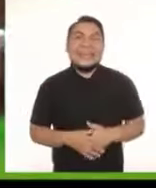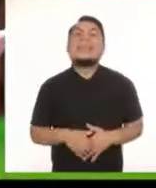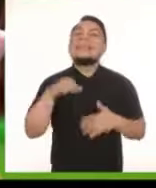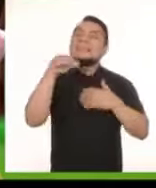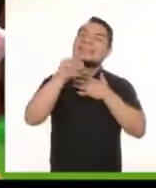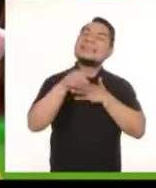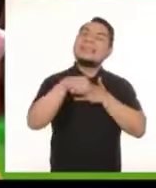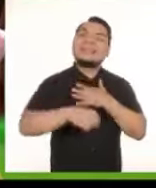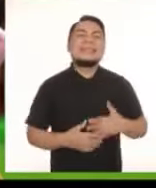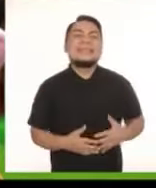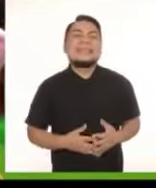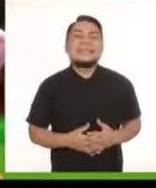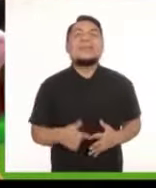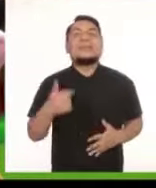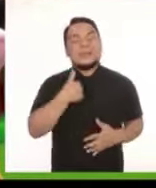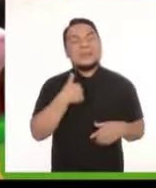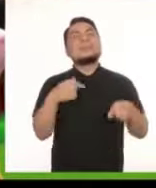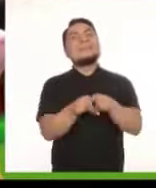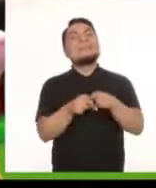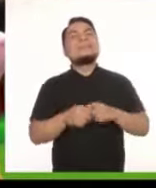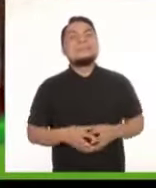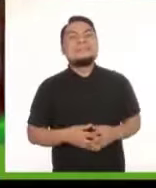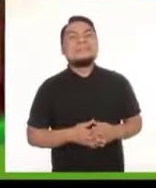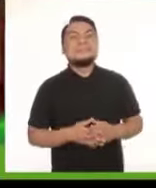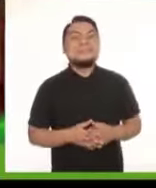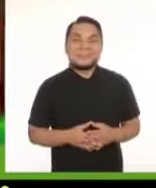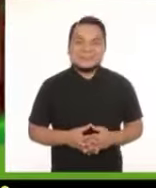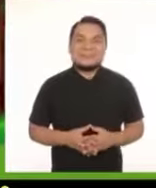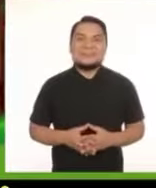Sí, yo también.